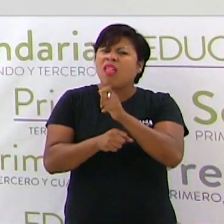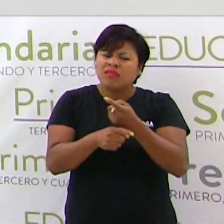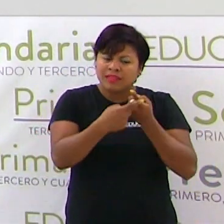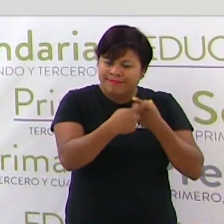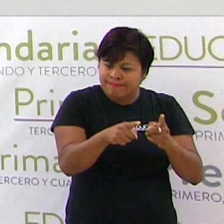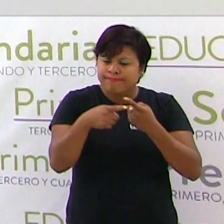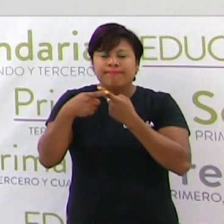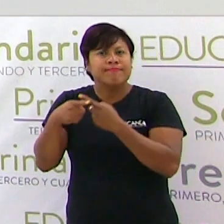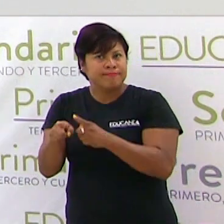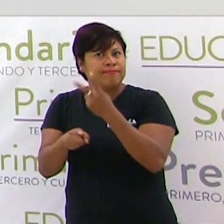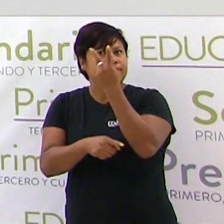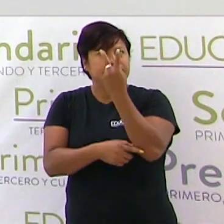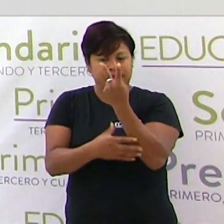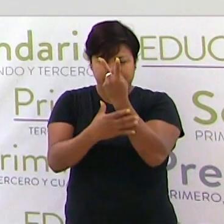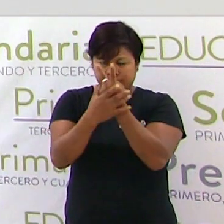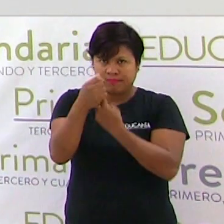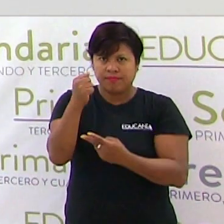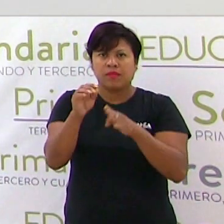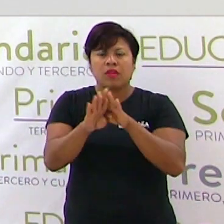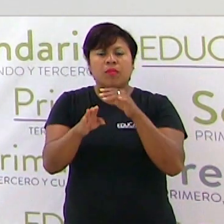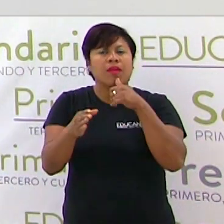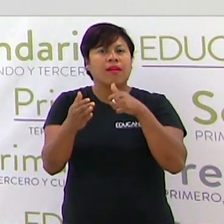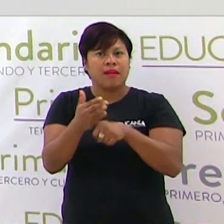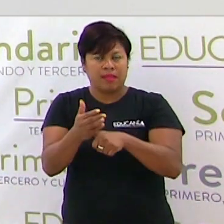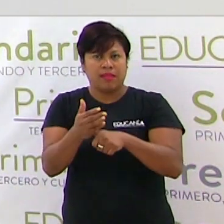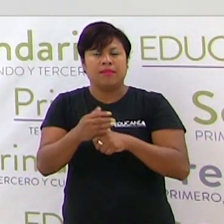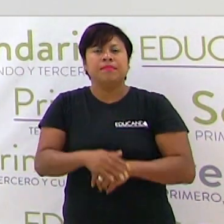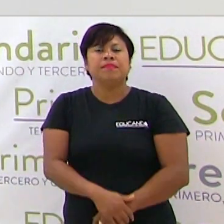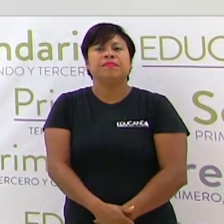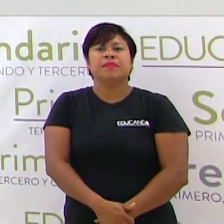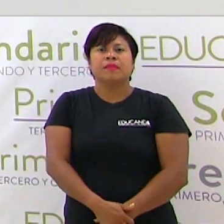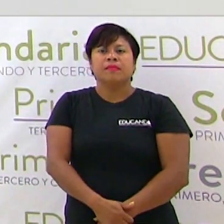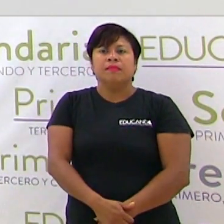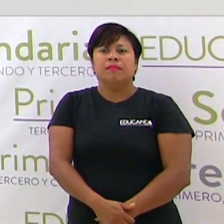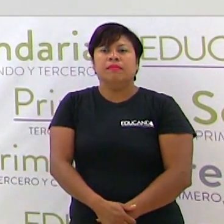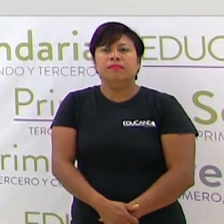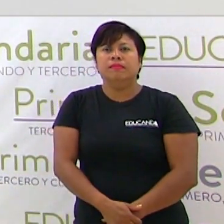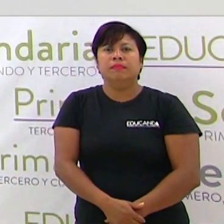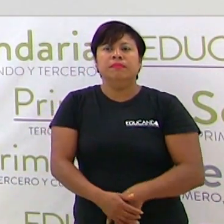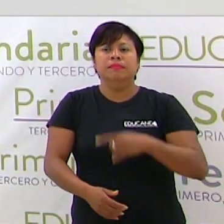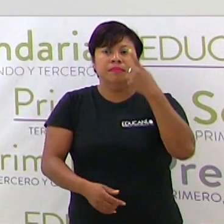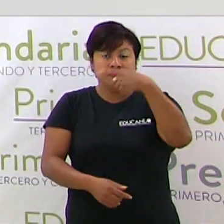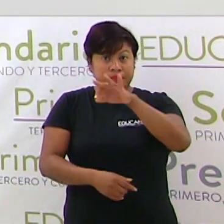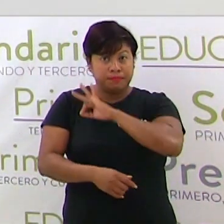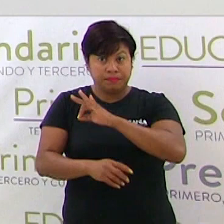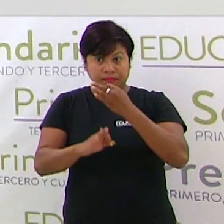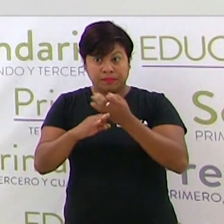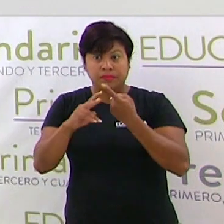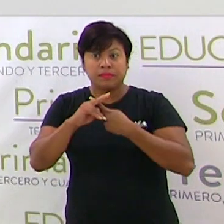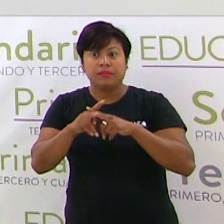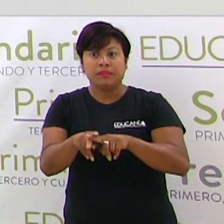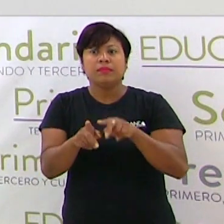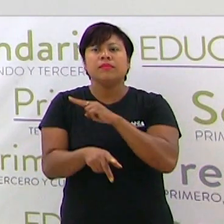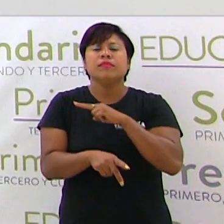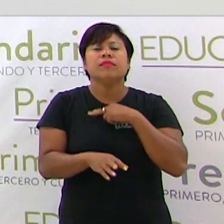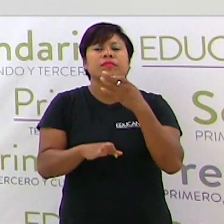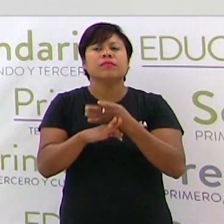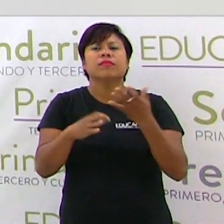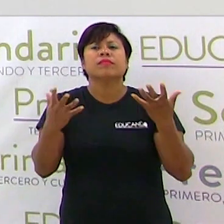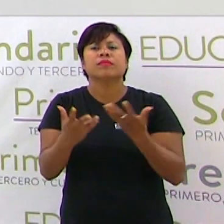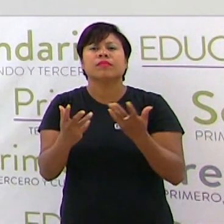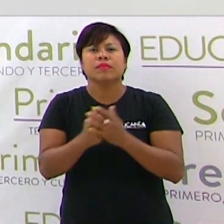hay entre estos dos estilos de escribir cartas. Bueno, para comenzar, lo primero que vamos a hacer